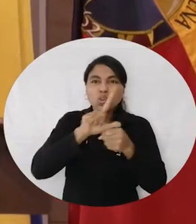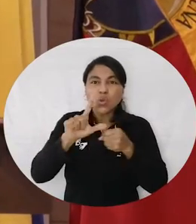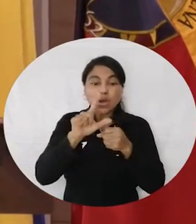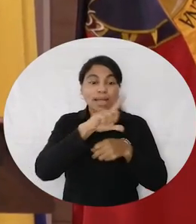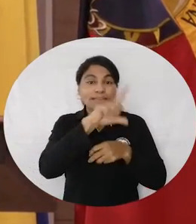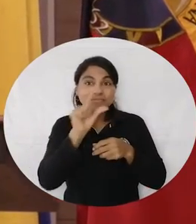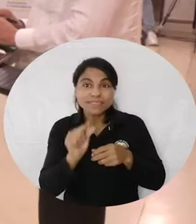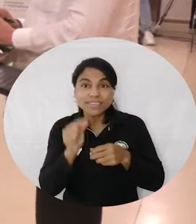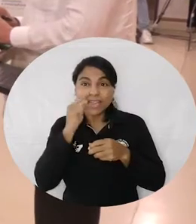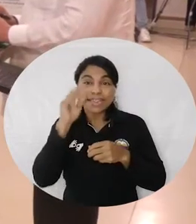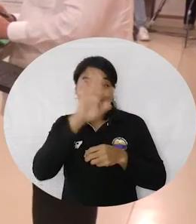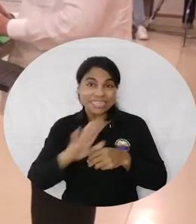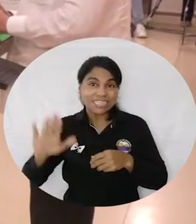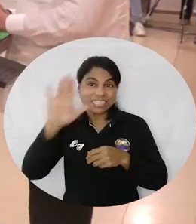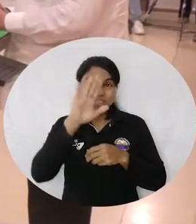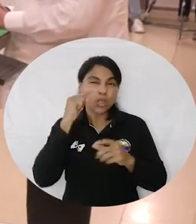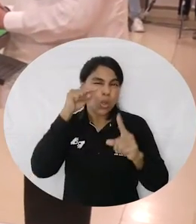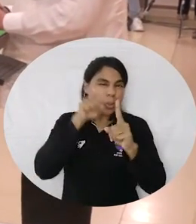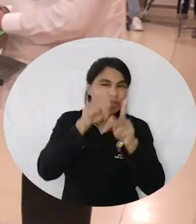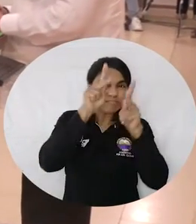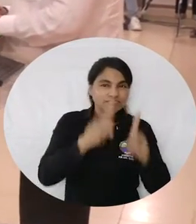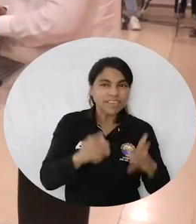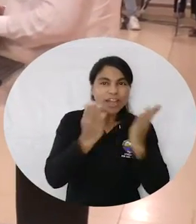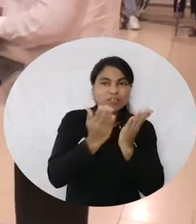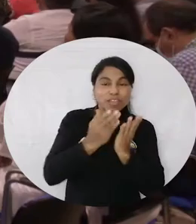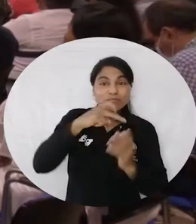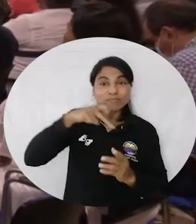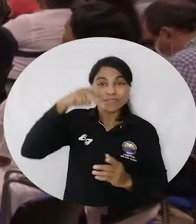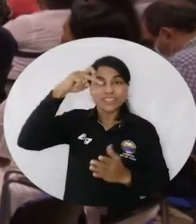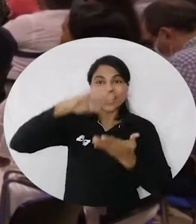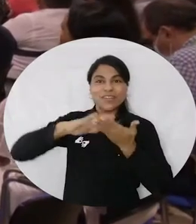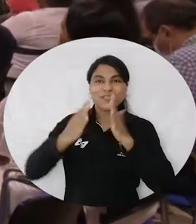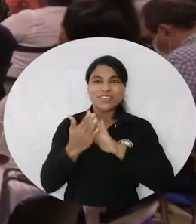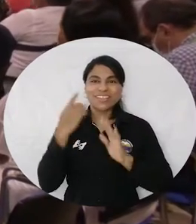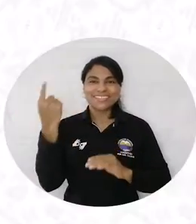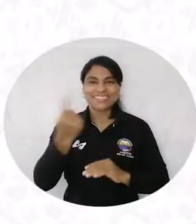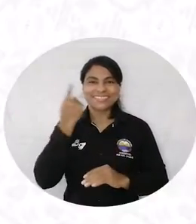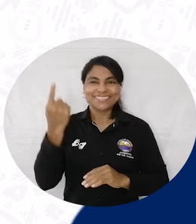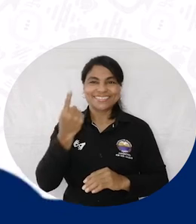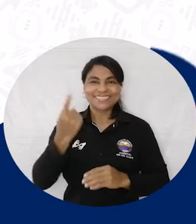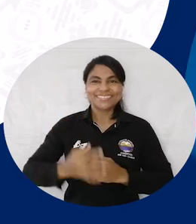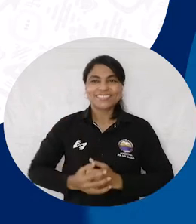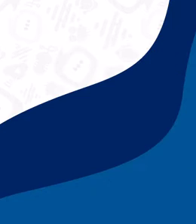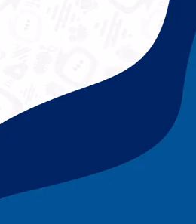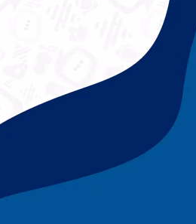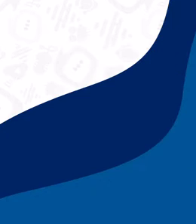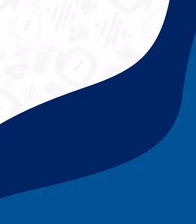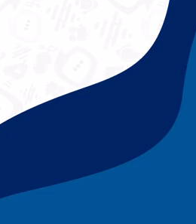y nacional, en beneficio de estudiantes, profesionales y comunidad en general.